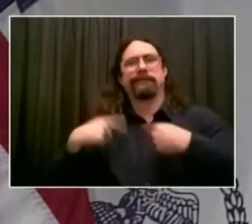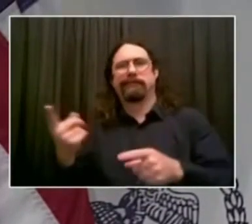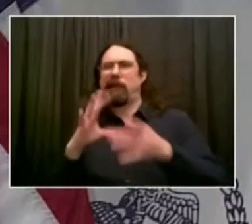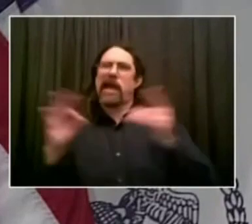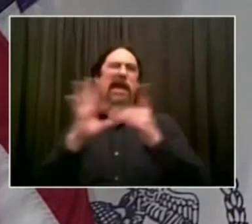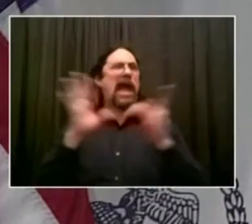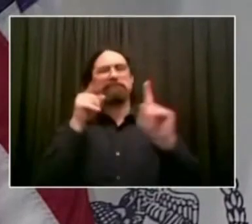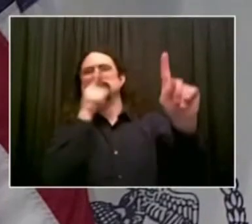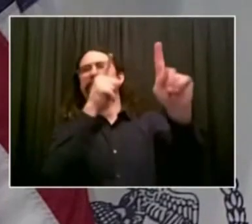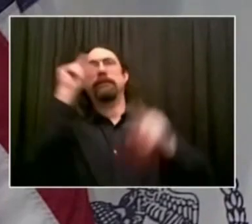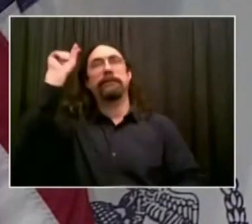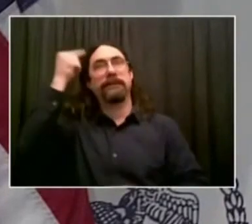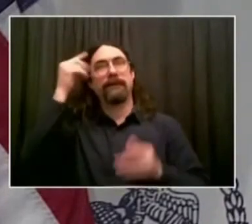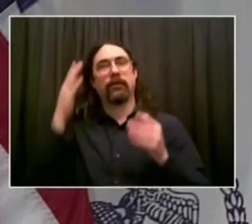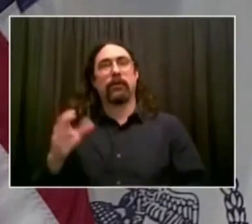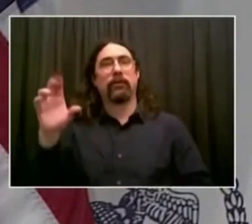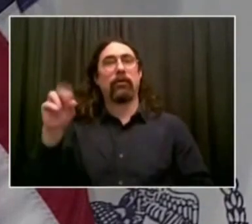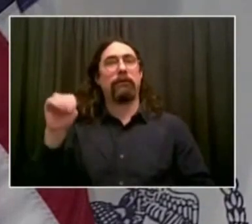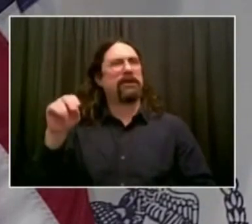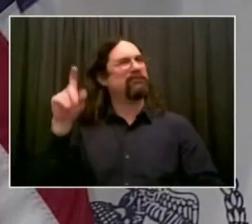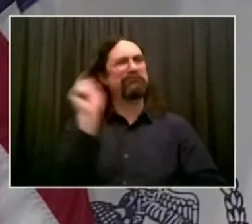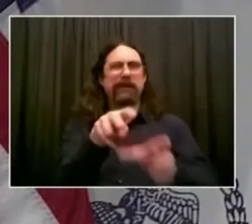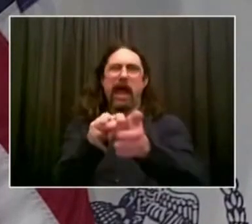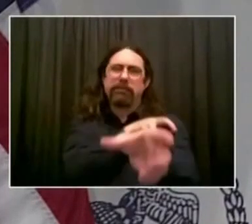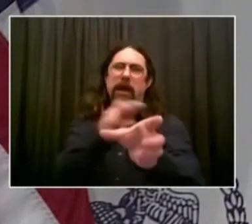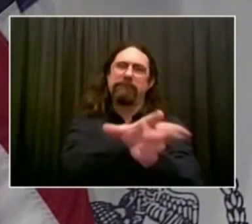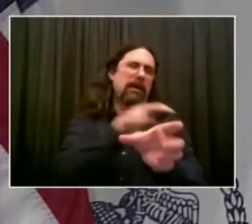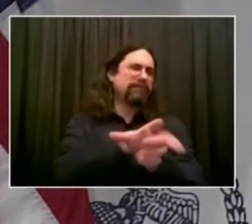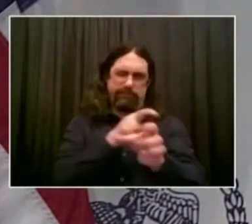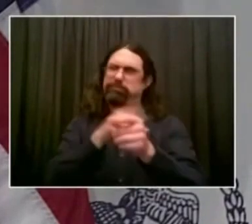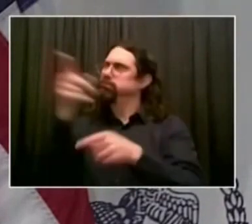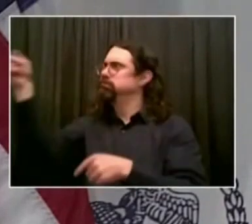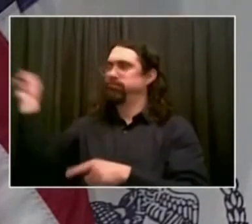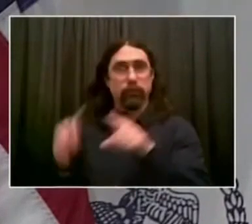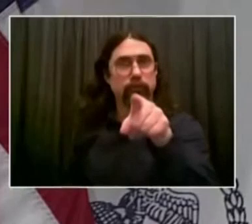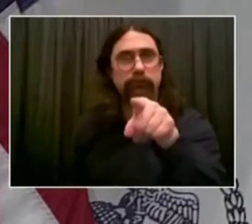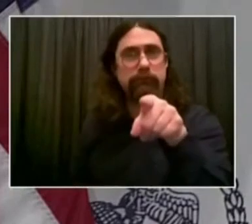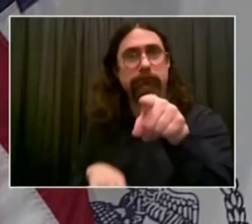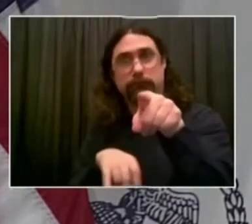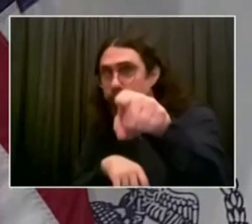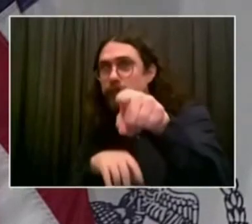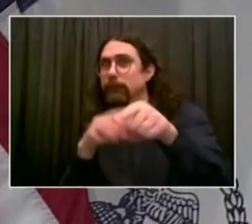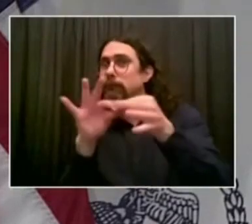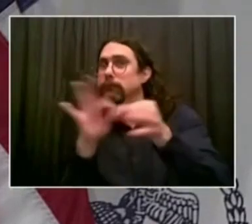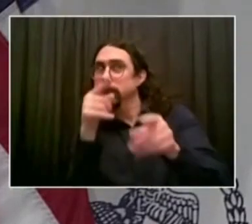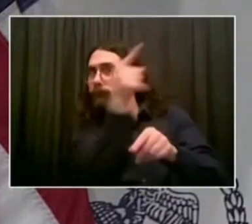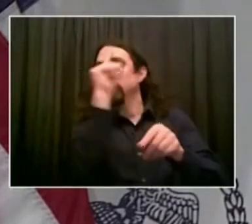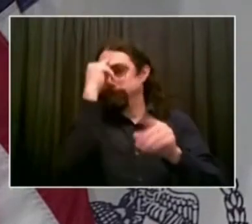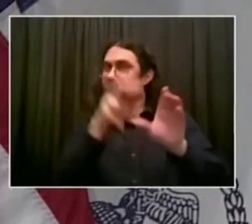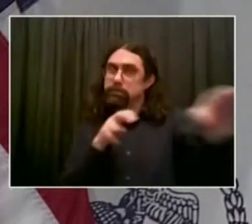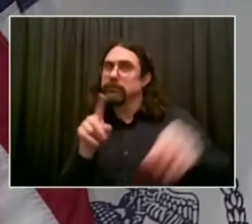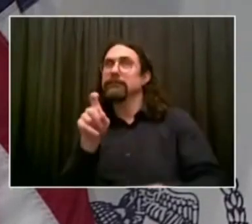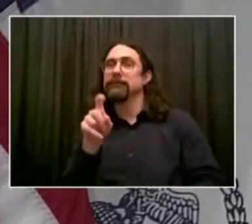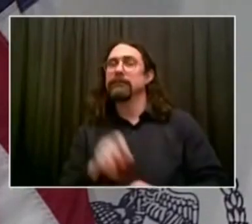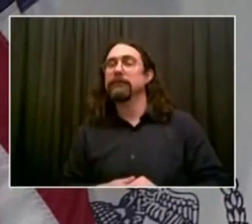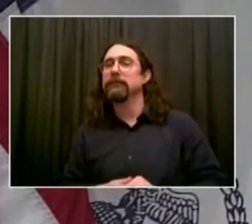hablar sobre cuántas personas están presentando acusaciones, que no es una, no son dos, no son tres, ni cuatro, ni cinco, son